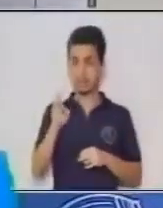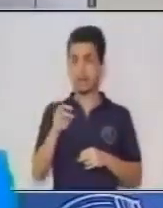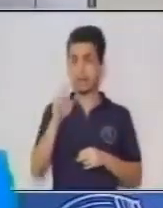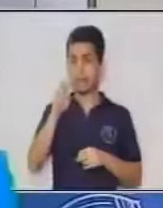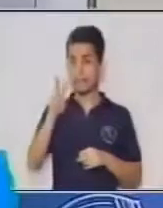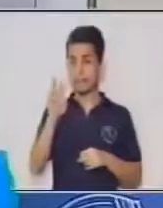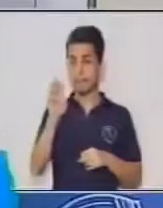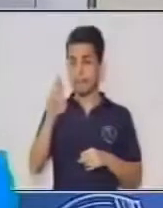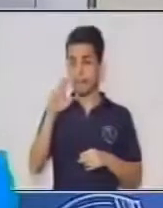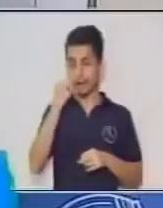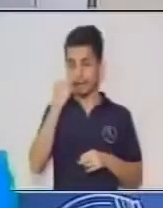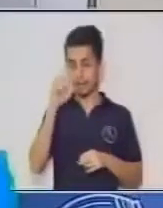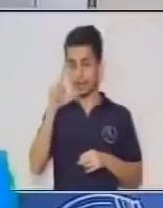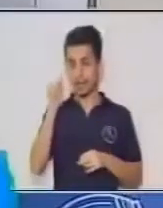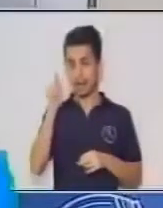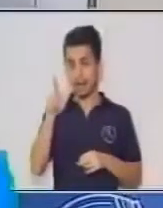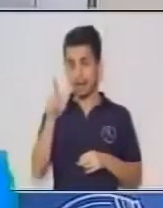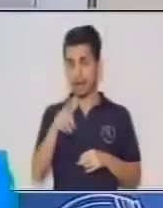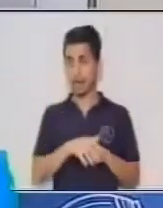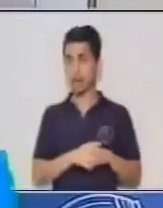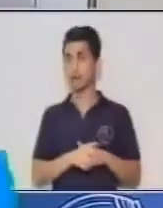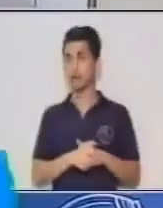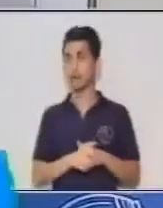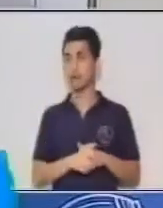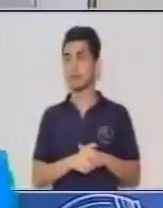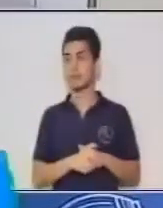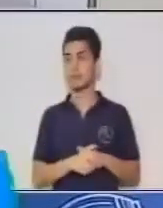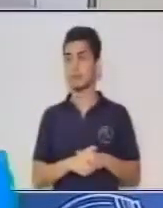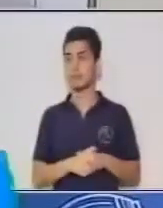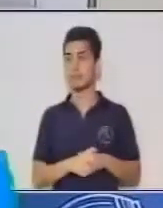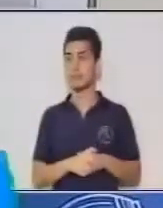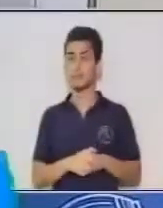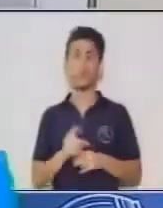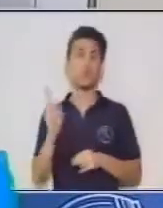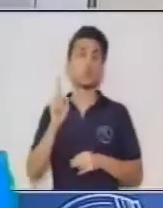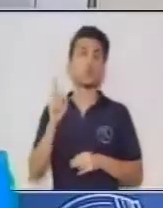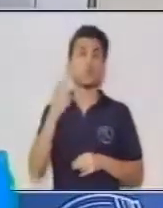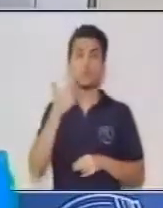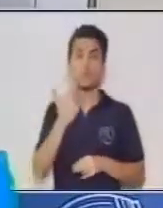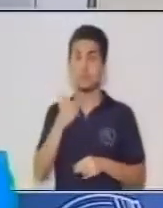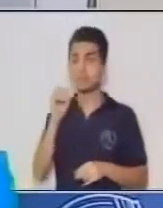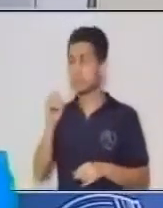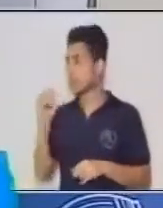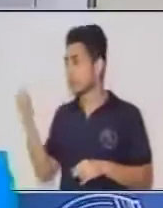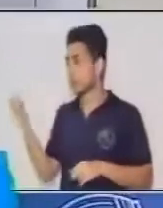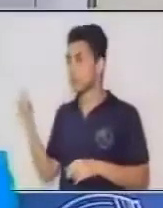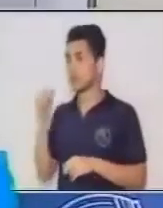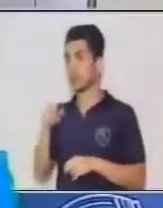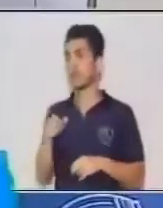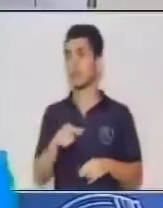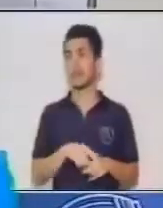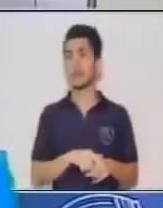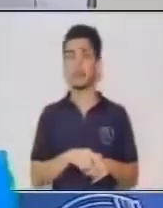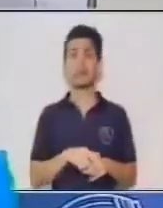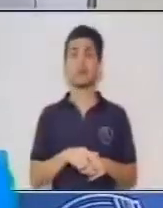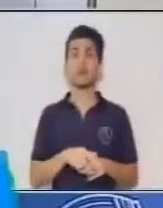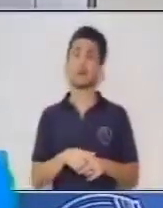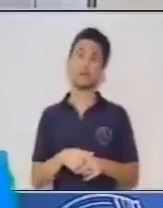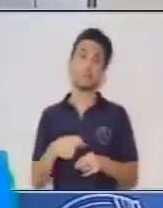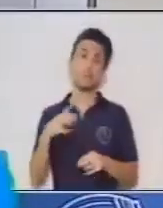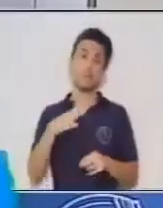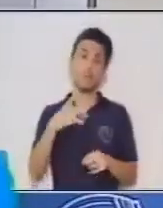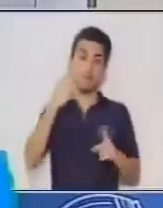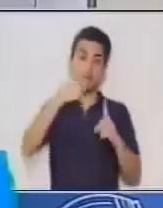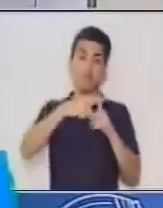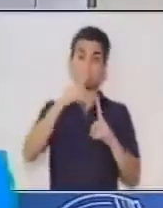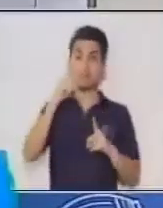vertical. ¿Sí? ¿En dónde se hace cero ese denominador? Excelente. Si aquí tenemos